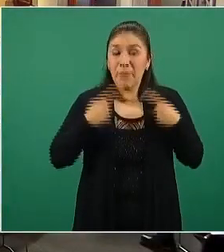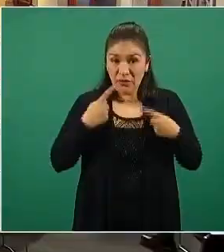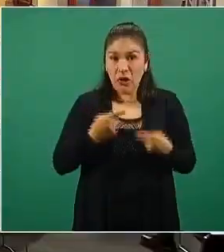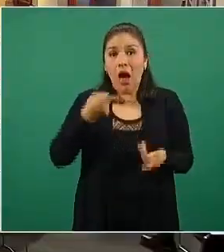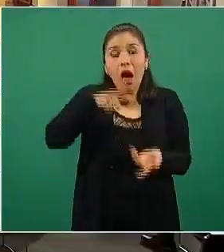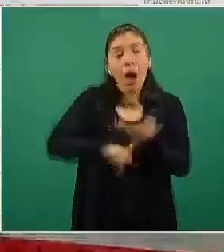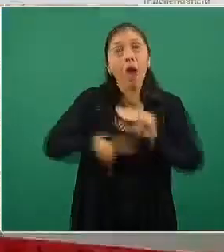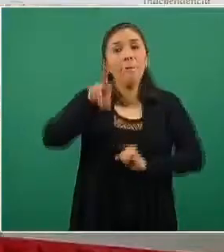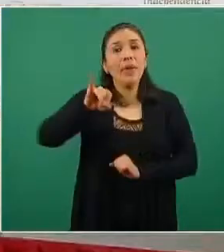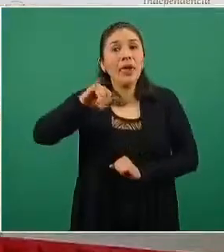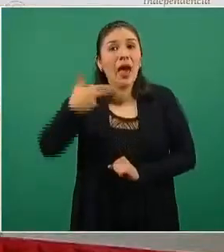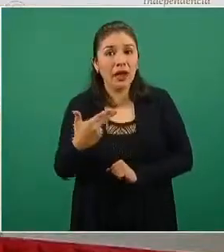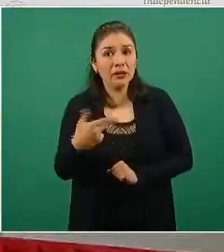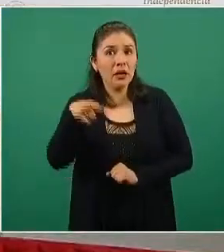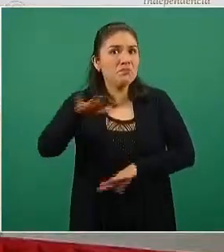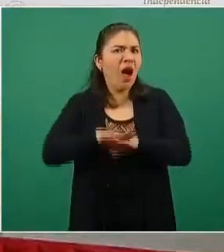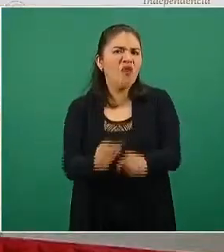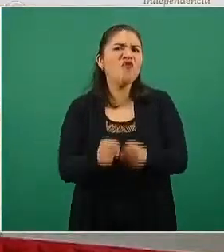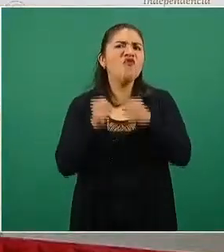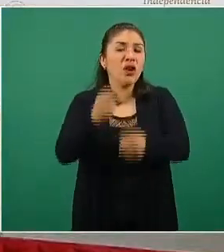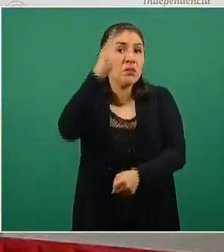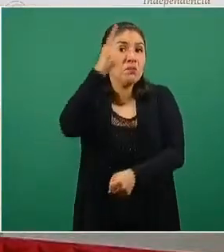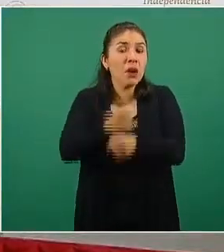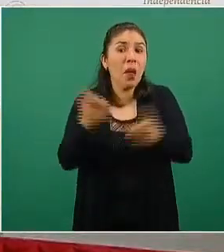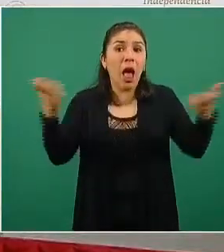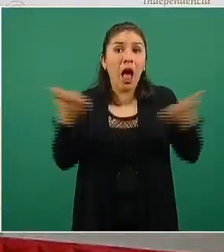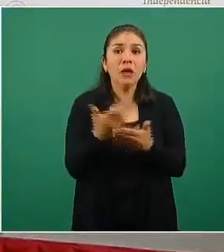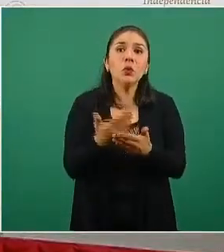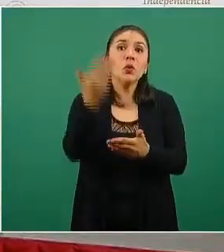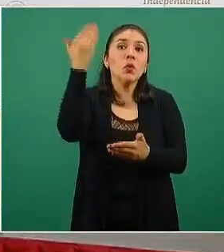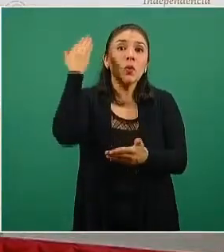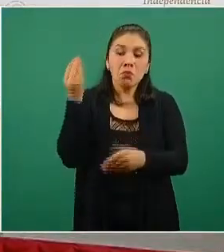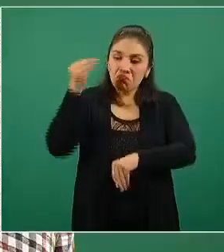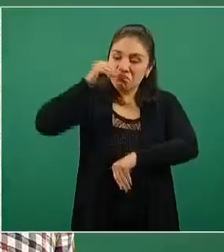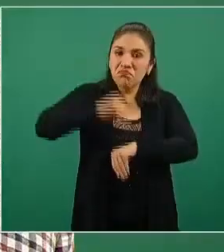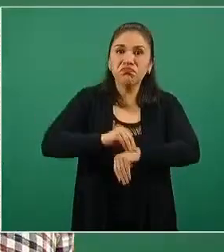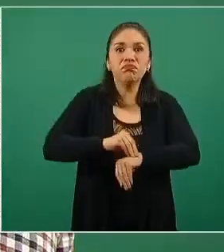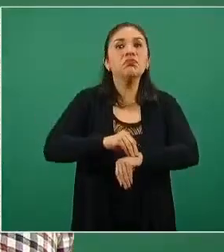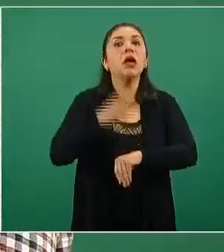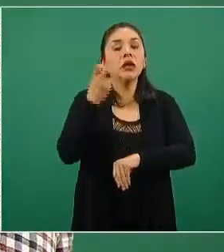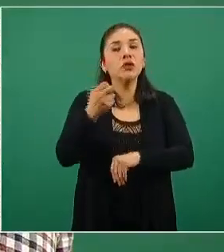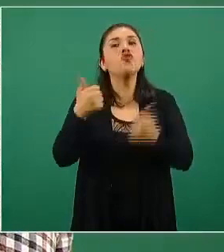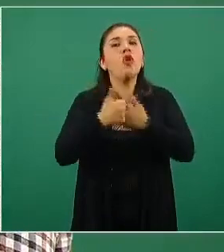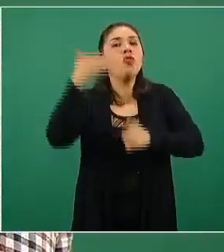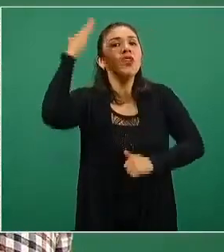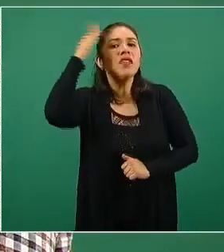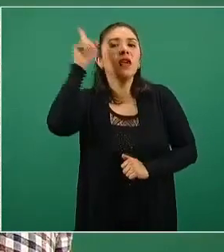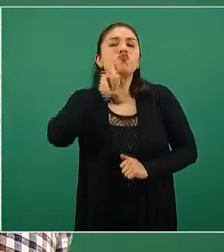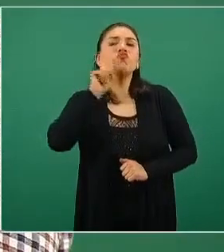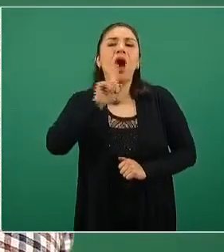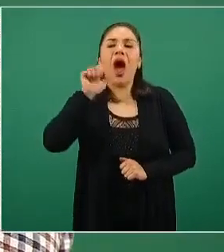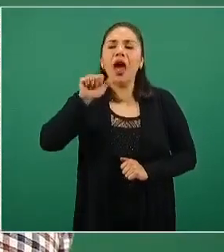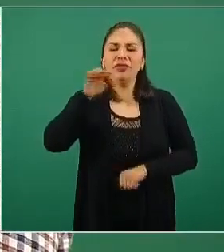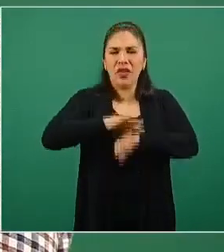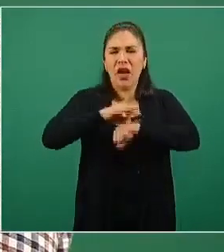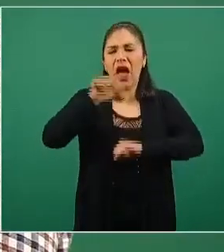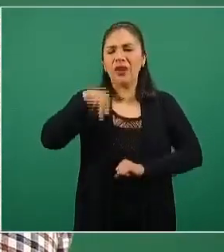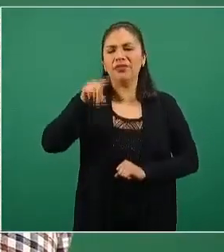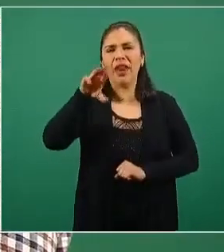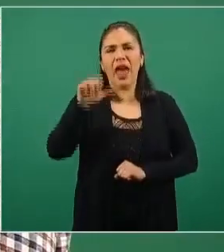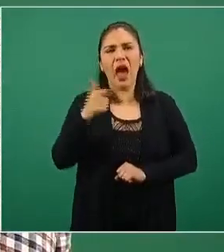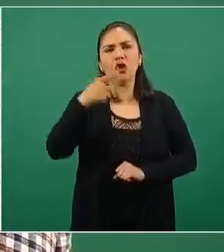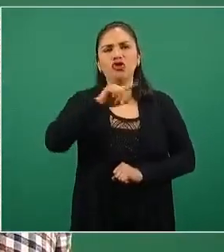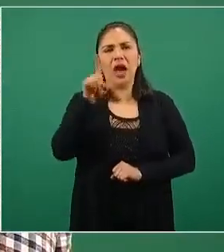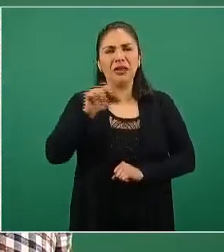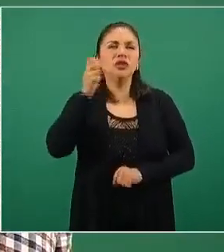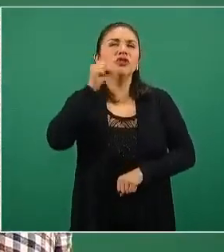VIH, es una de las más sólidas, es la primera que se creó y con el liderazgo de la doctora Andrea González Rodríguez, quien es su